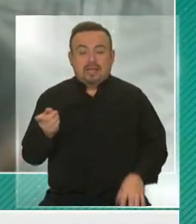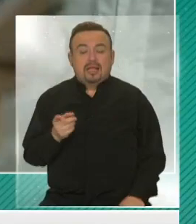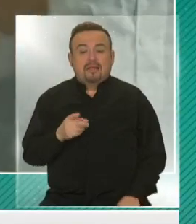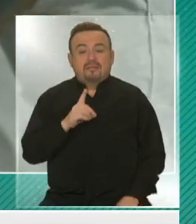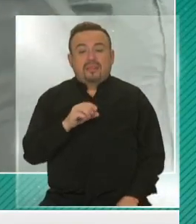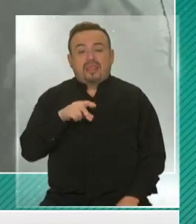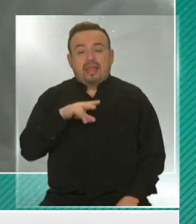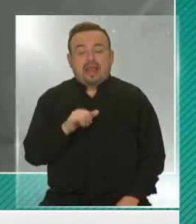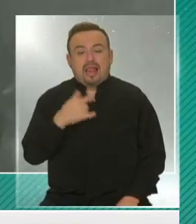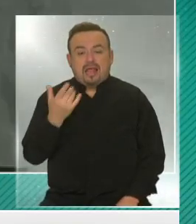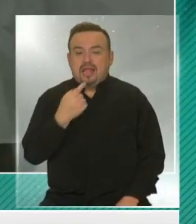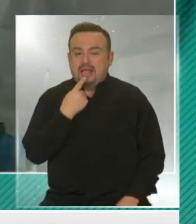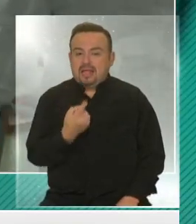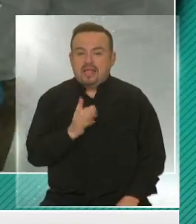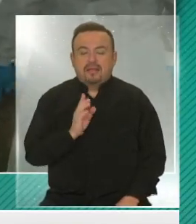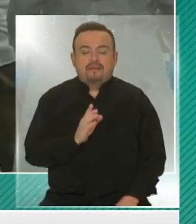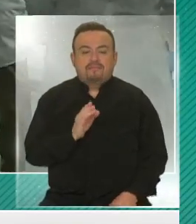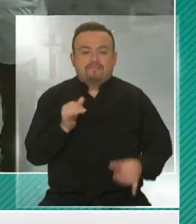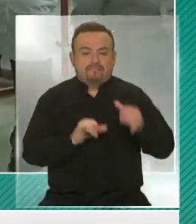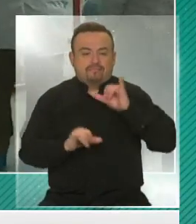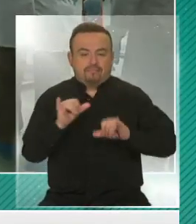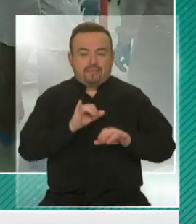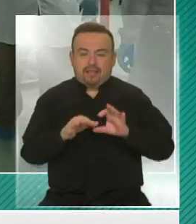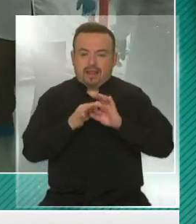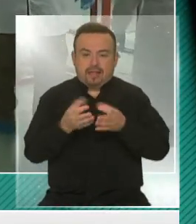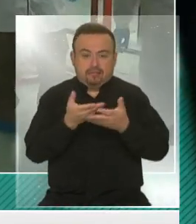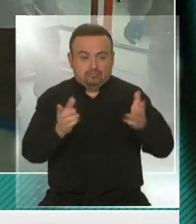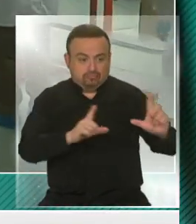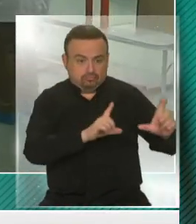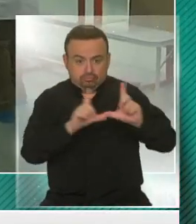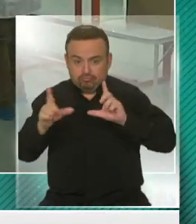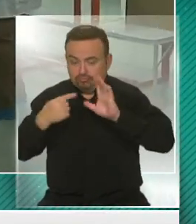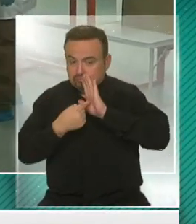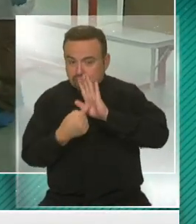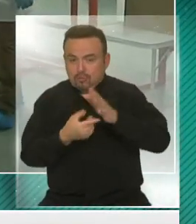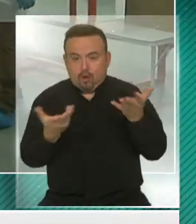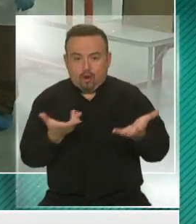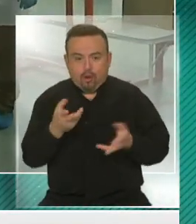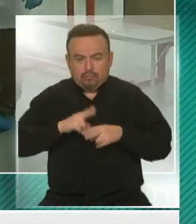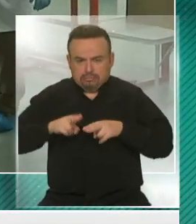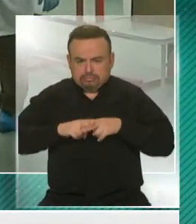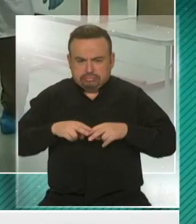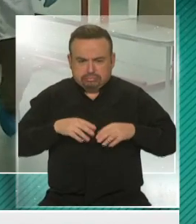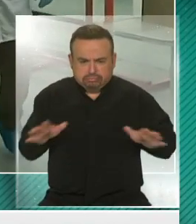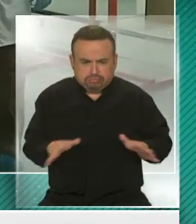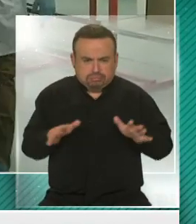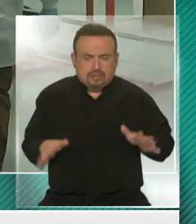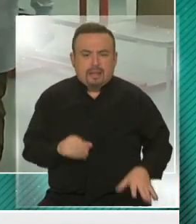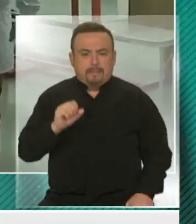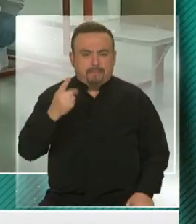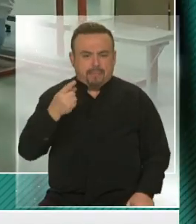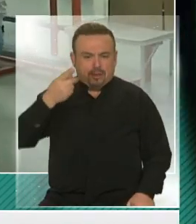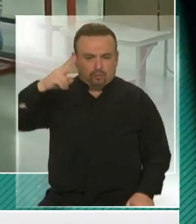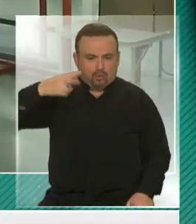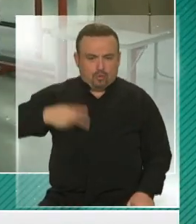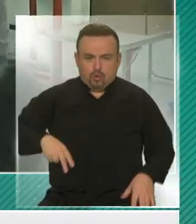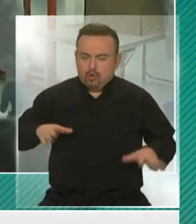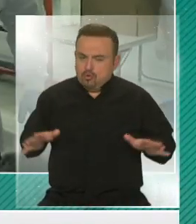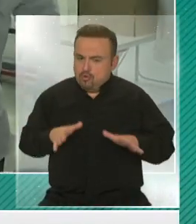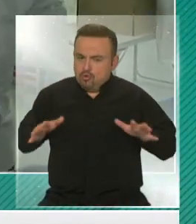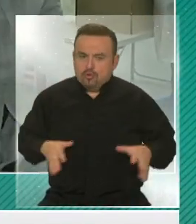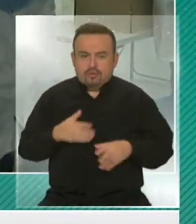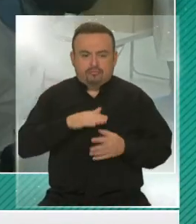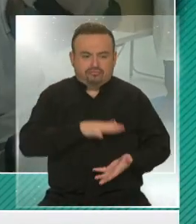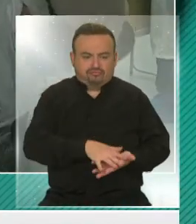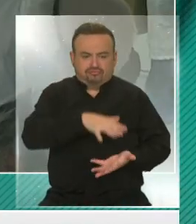de bioquímica.cl, le agradecemos y nos despedimos mostrándole esta imagen de cómo hasta ahora trabaja el primer turno, por supuesto, a toda máquina para